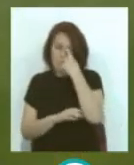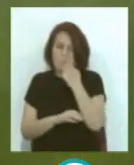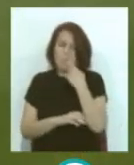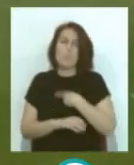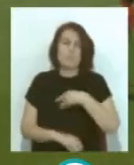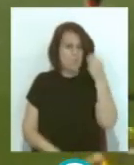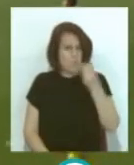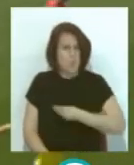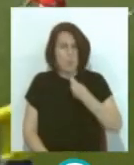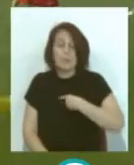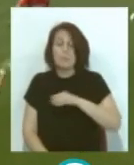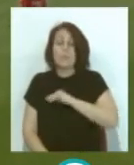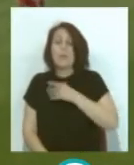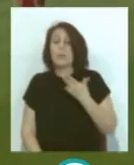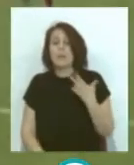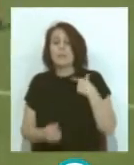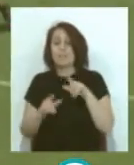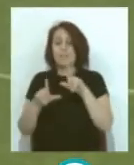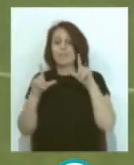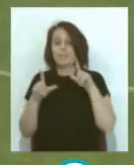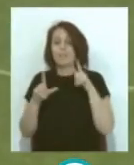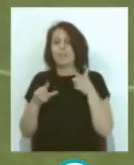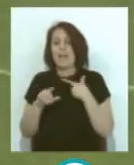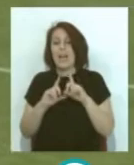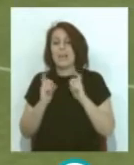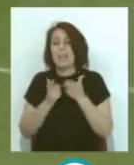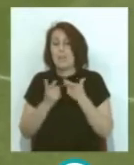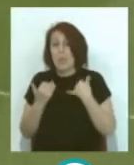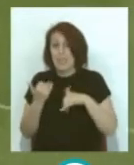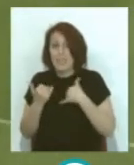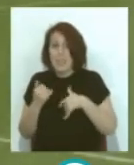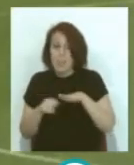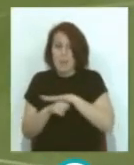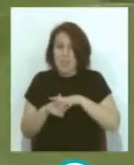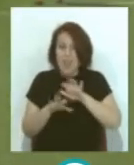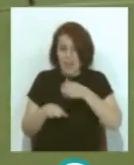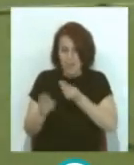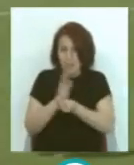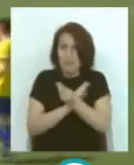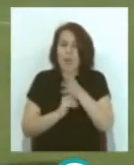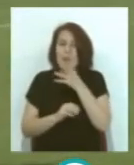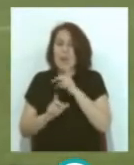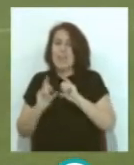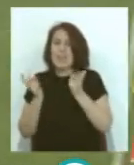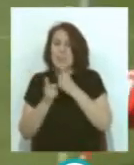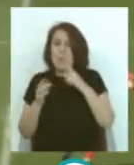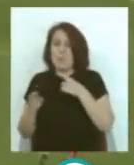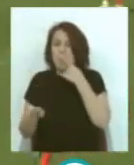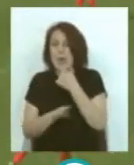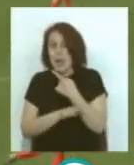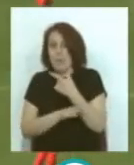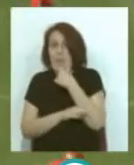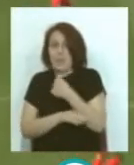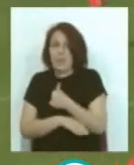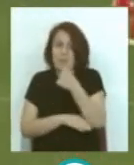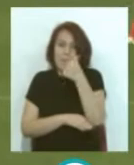¿no?, que vemos como representantes del equipo sevillista son de la provincia, ahora con el equipo en primera, pues será más